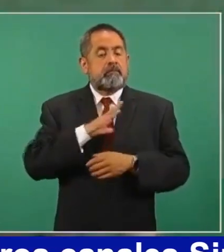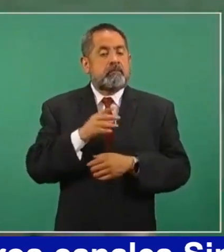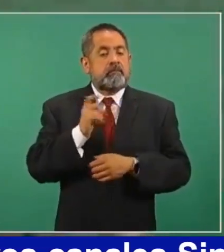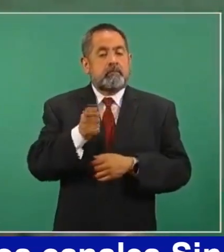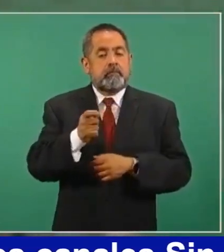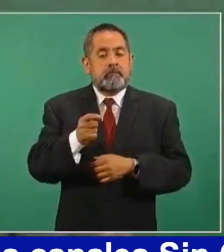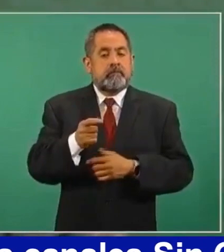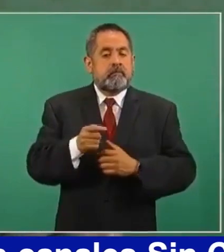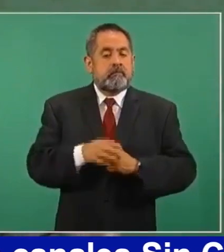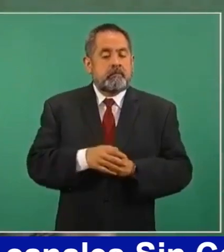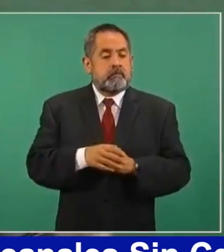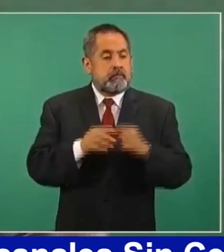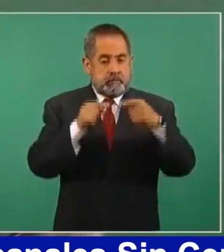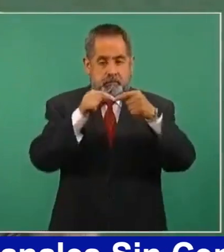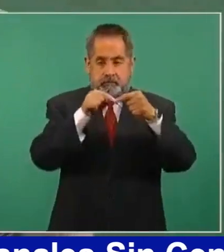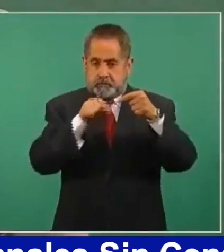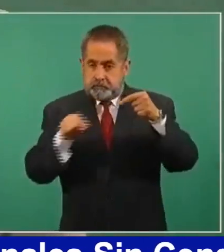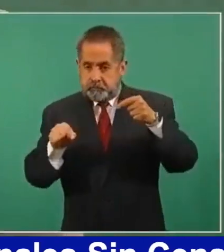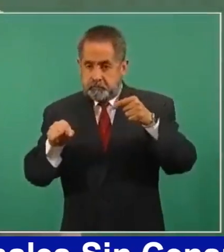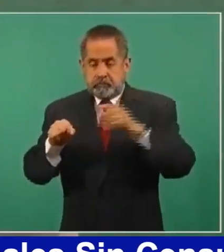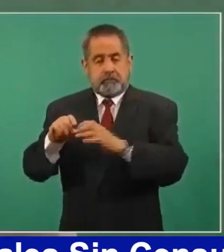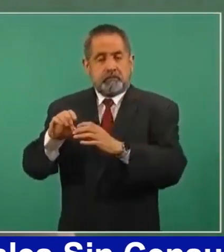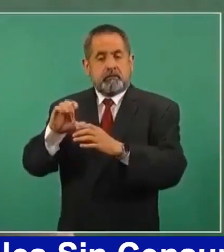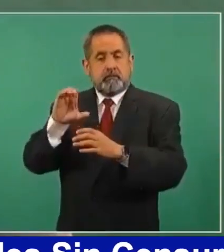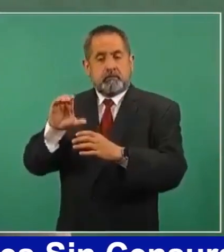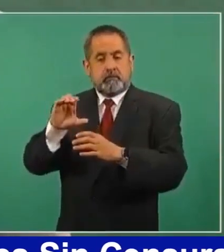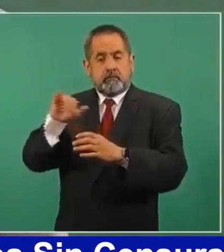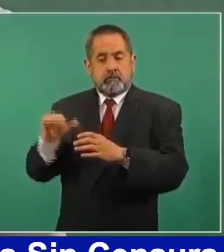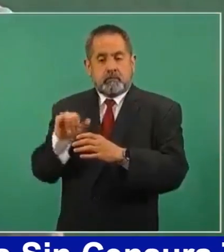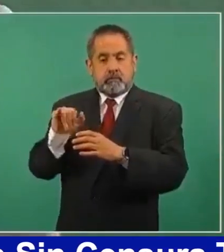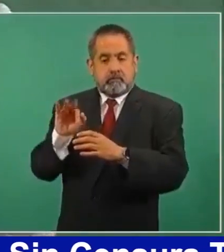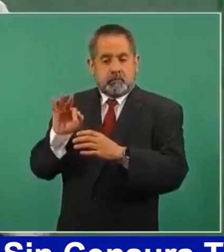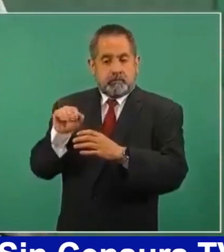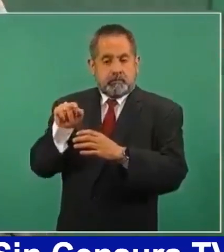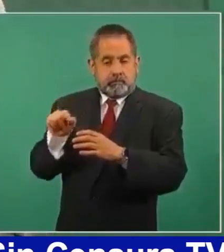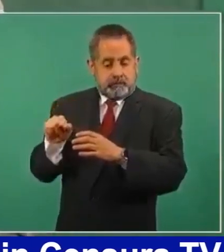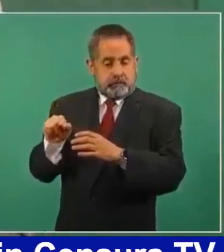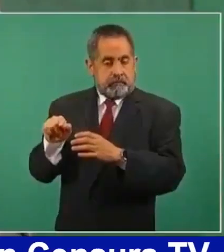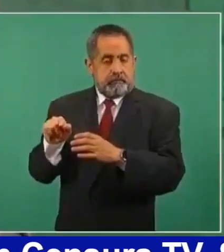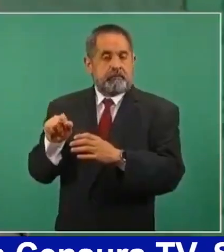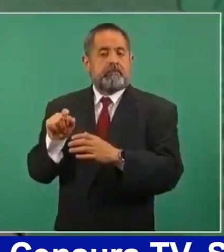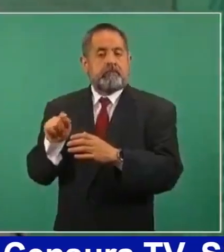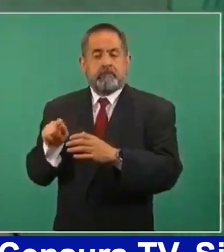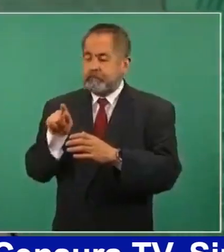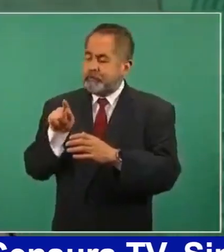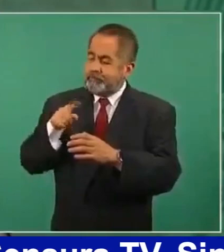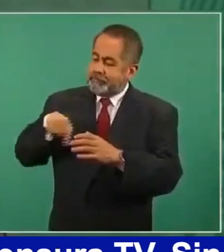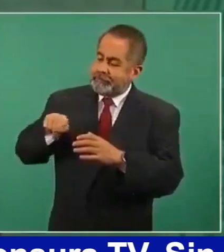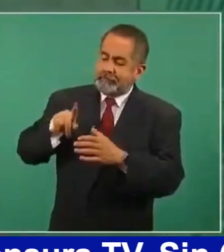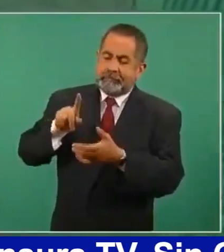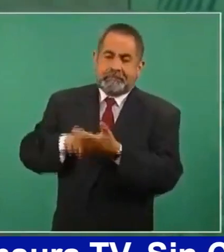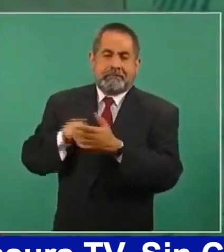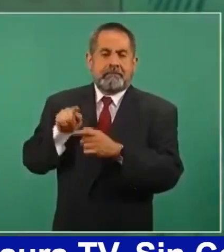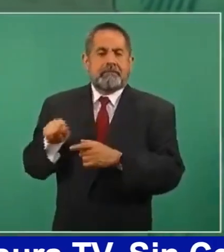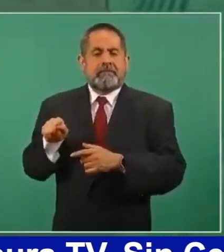existe el Consejo de la Judicatura, que es como